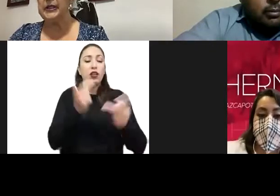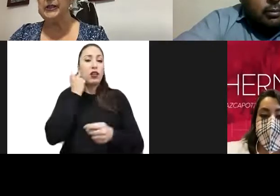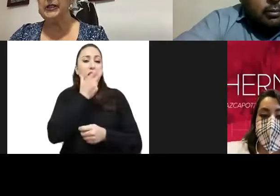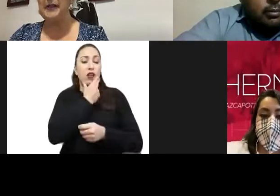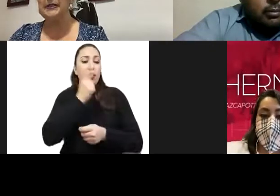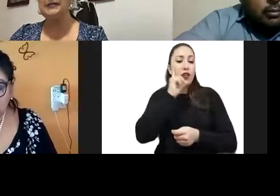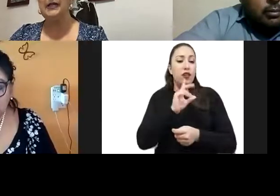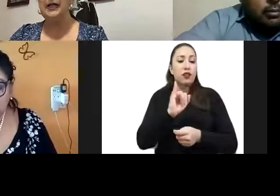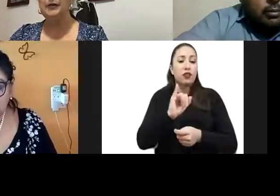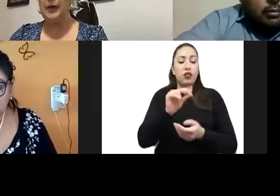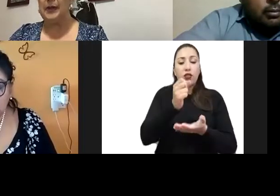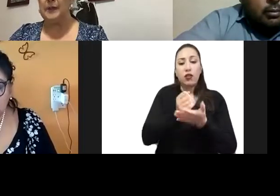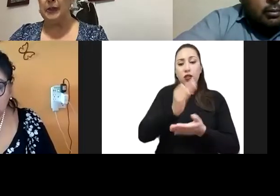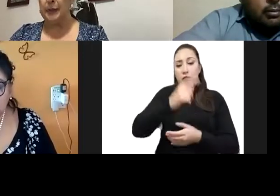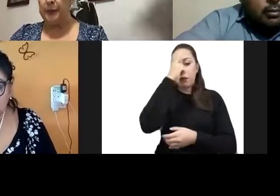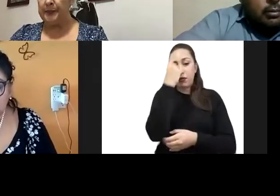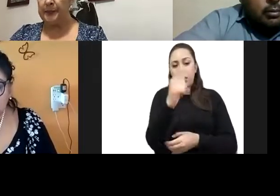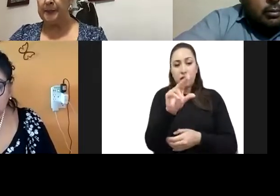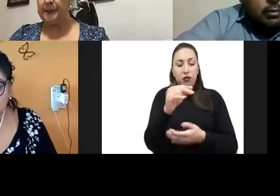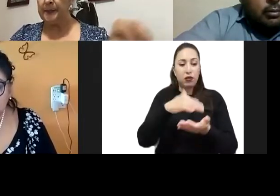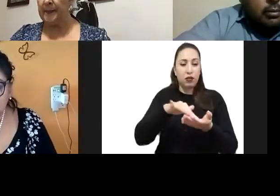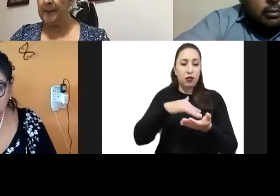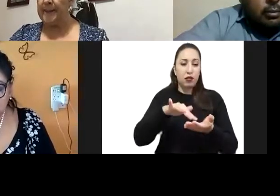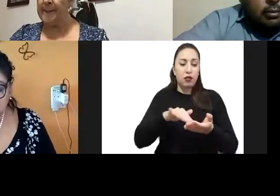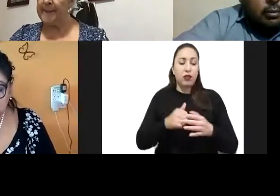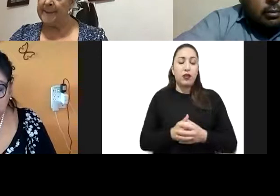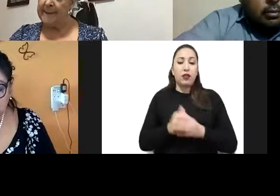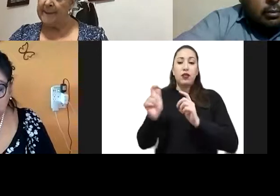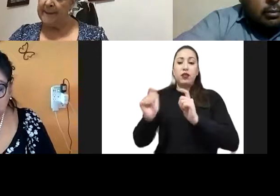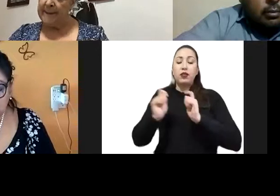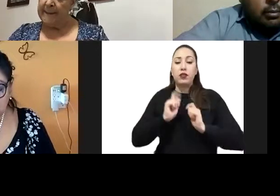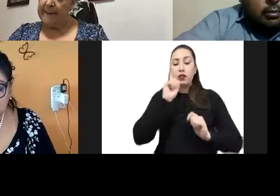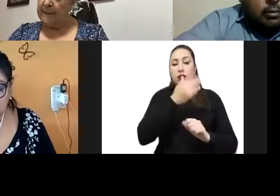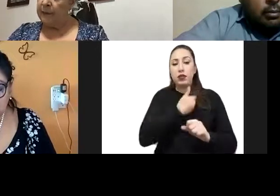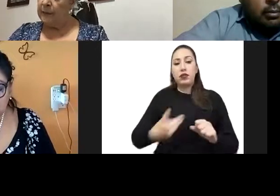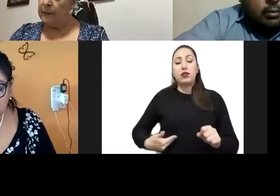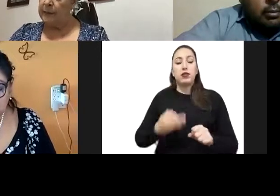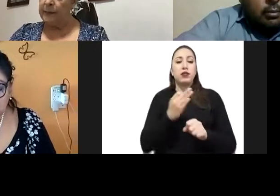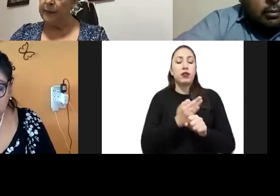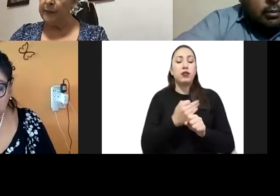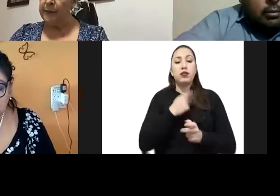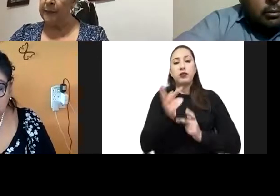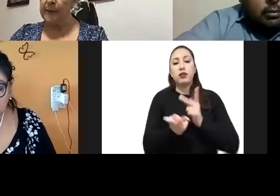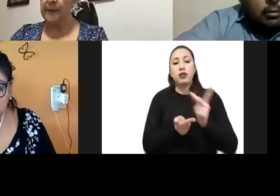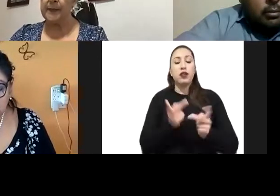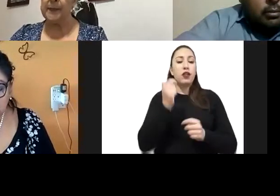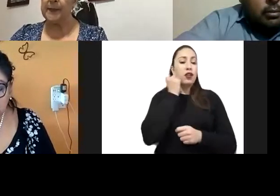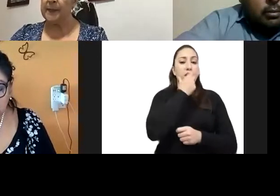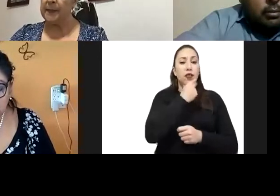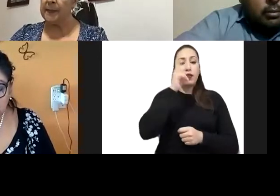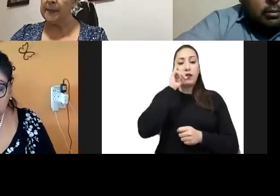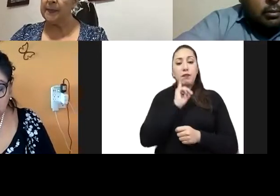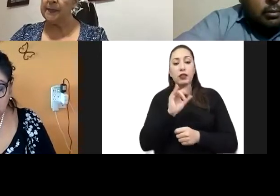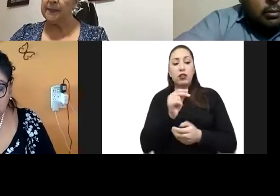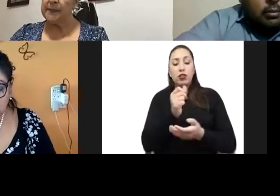si es de dispensarse la lectura del mismo. Por instrucciones de la presidencia y en votación nominal, se consulta si es